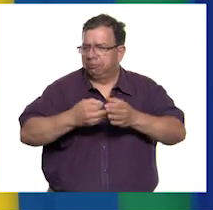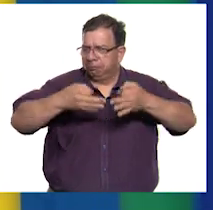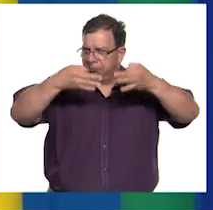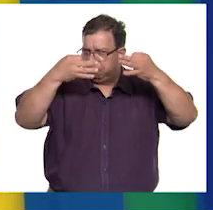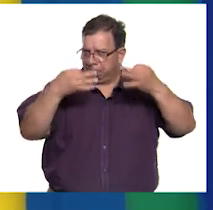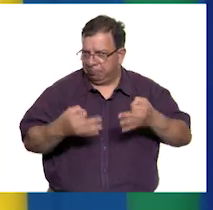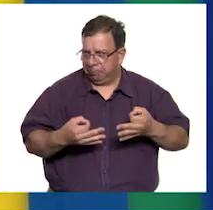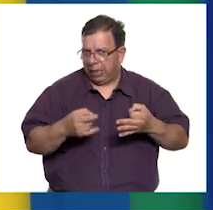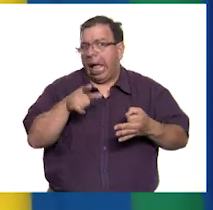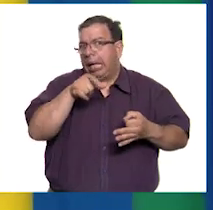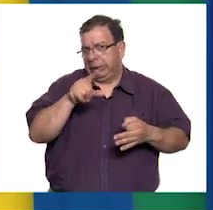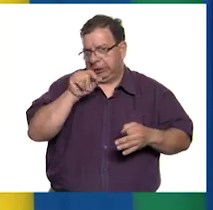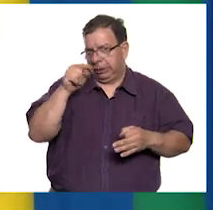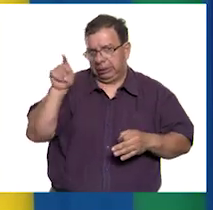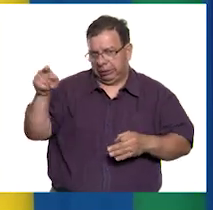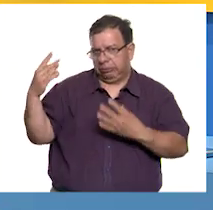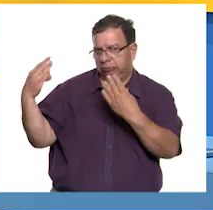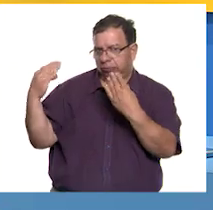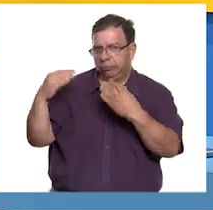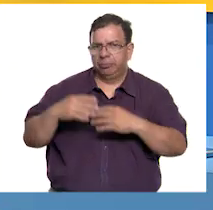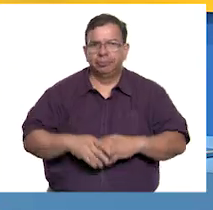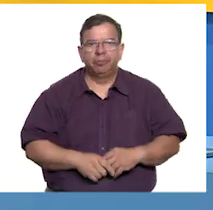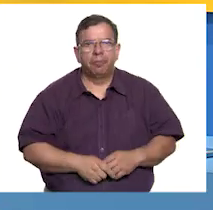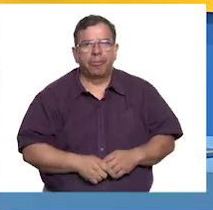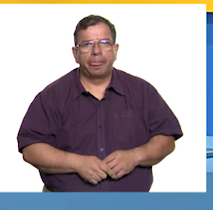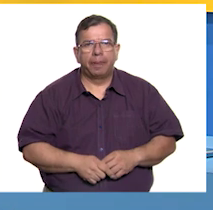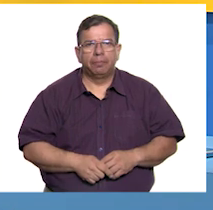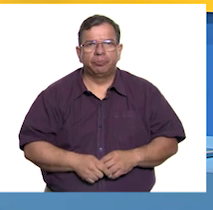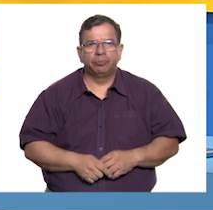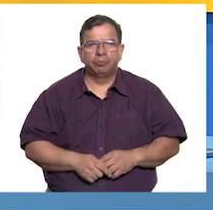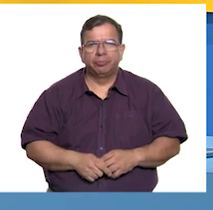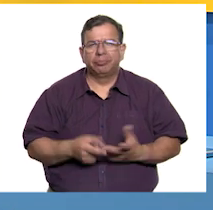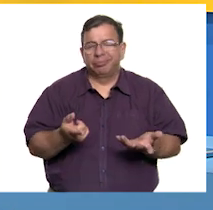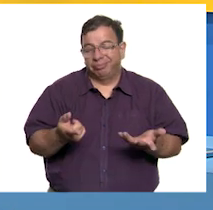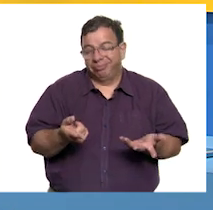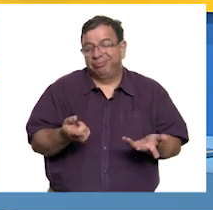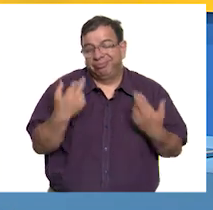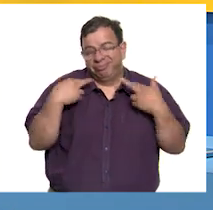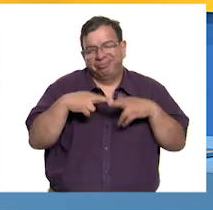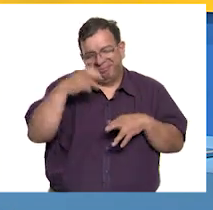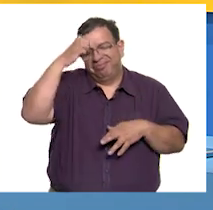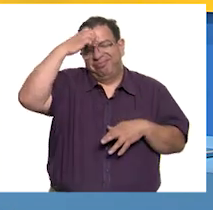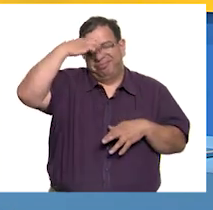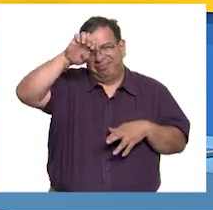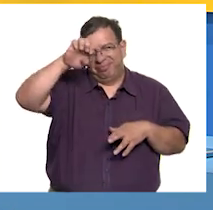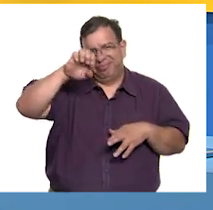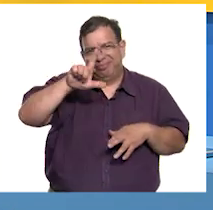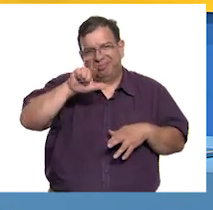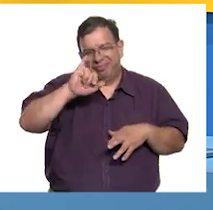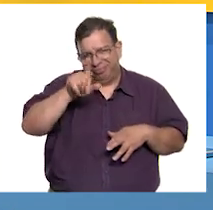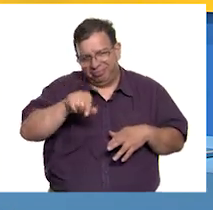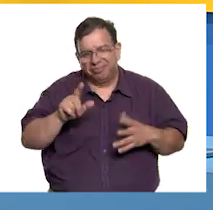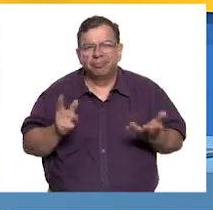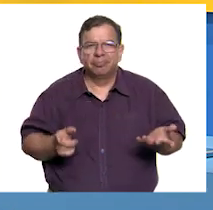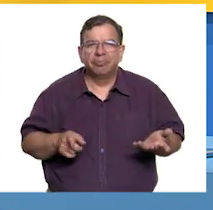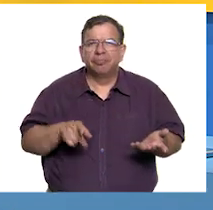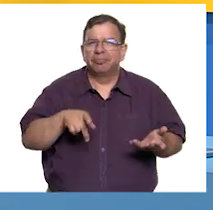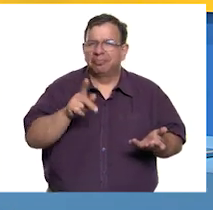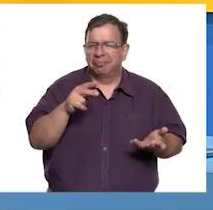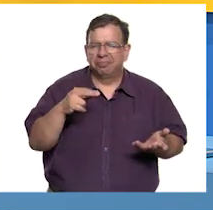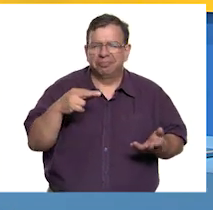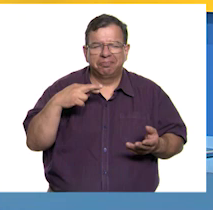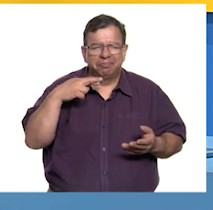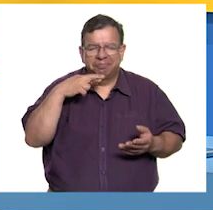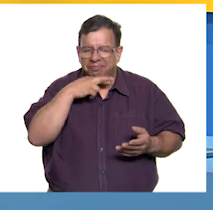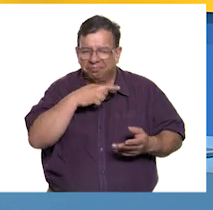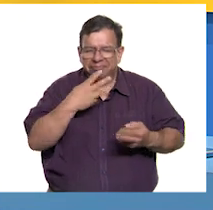justo como ella nos ha enseñado. Así es, vamos a extrañar a la maestra Liz, pero en breve va a estar de